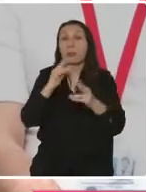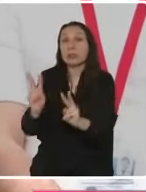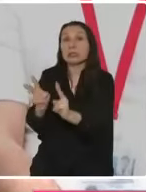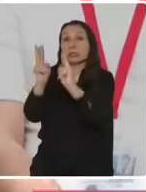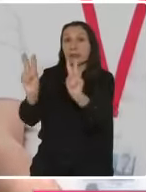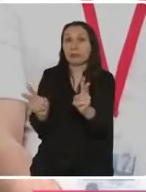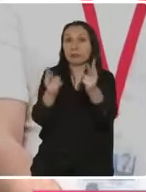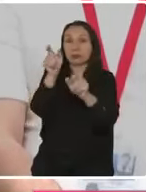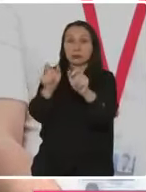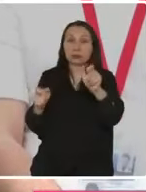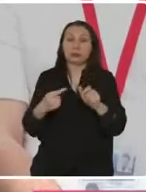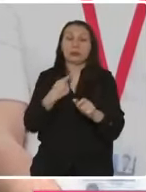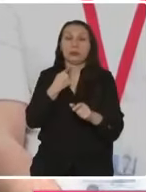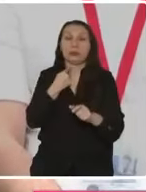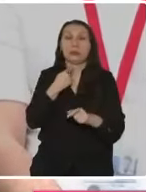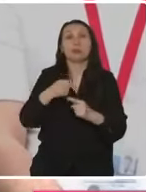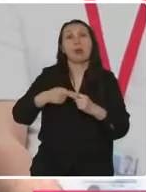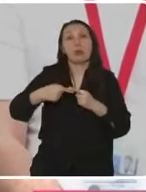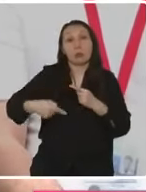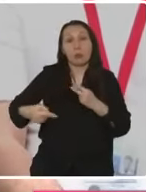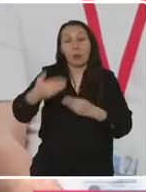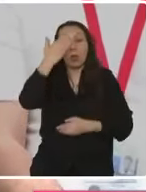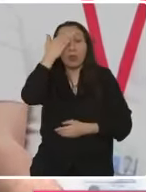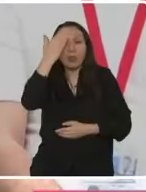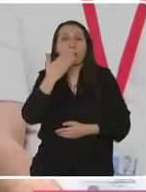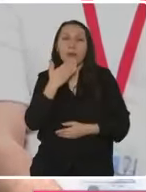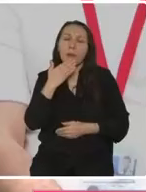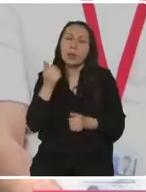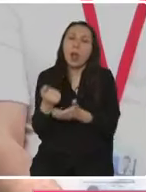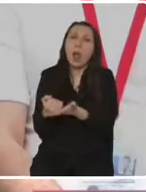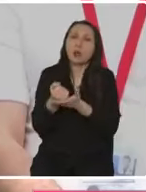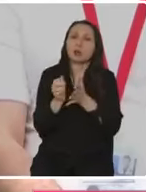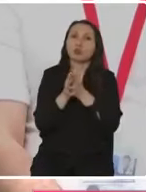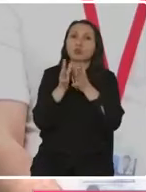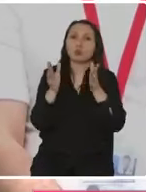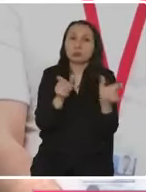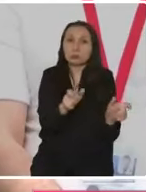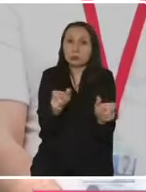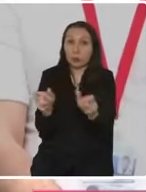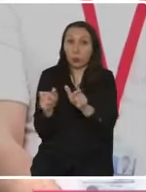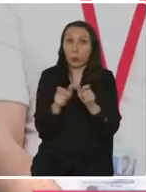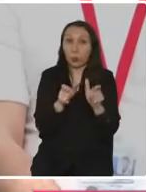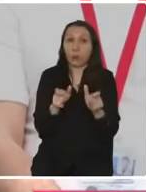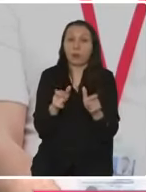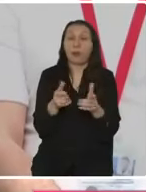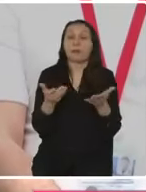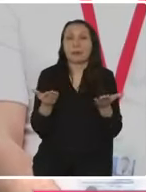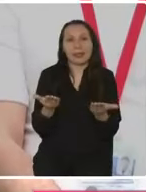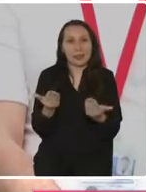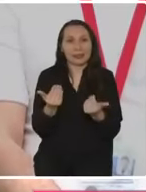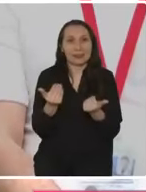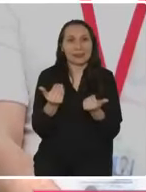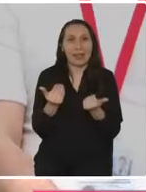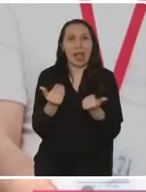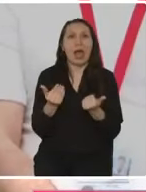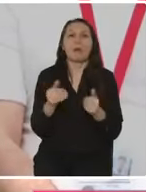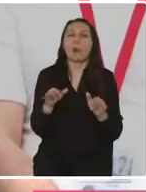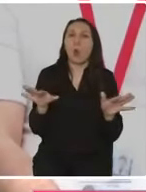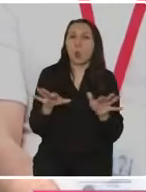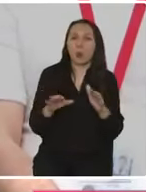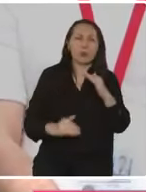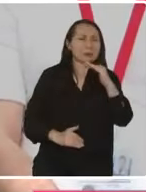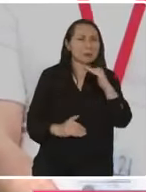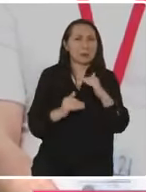víctimas. Pero en el transcurso de los días ha sido también un complemento muy importante para la seguridad, ¿no? Porque necesitamos ocupar